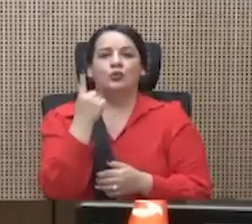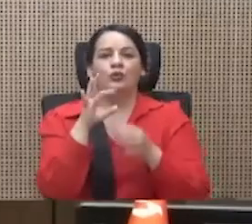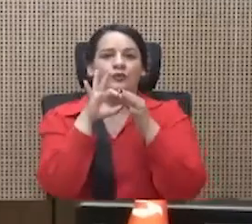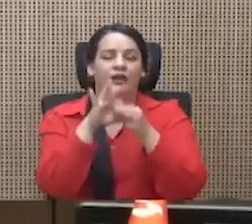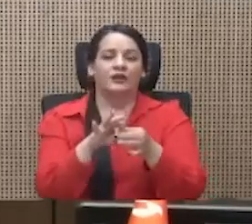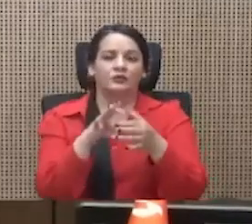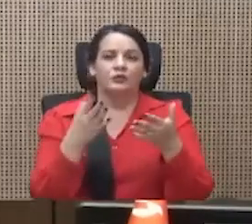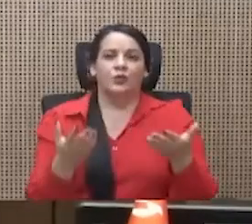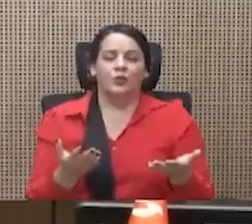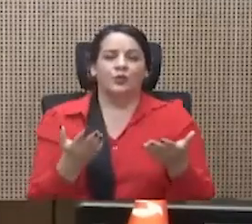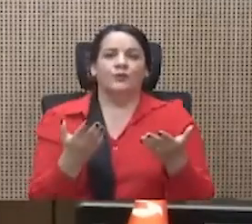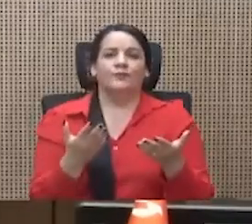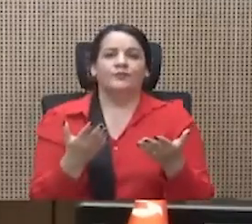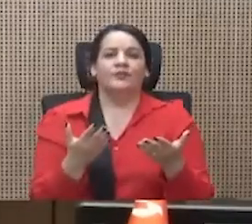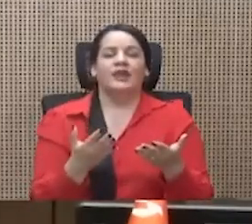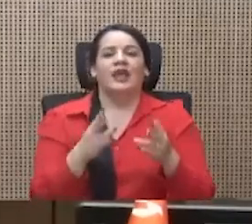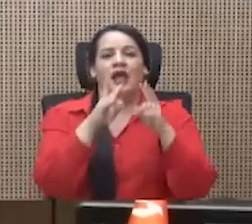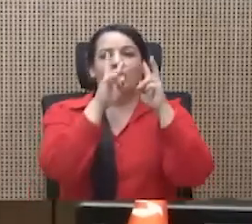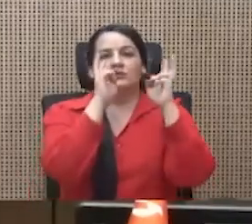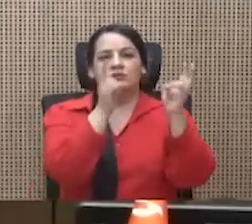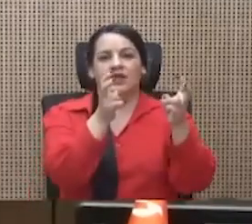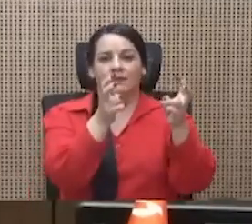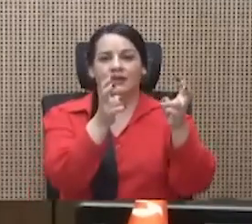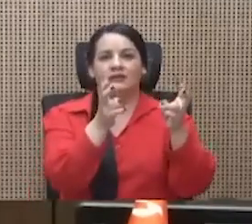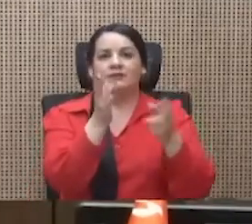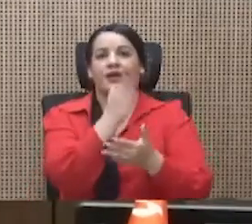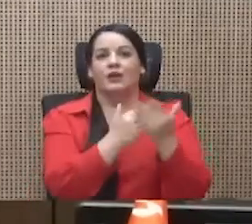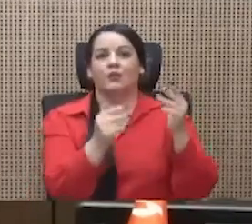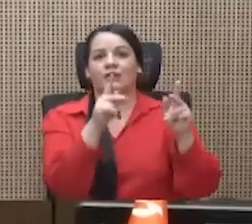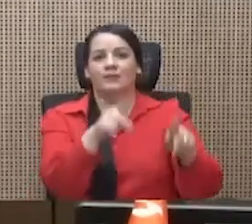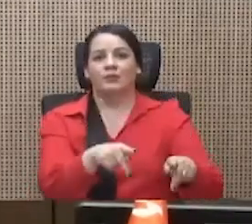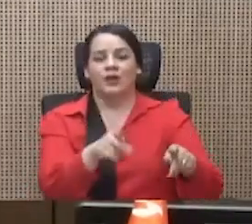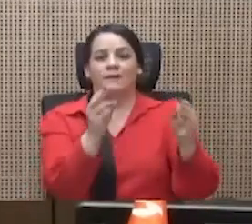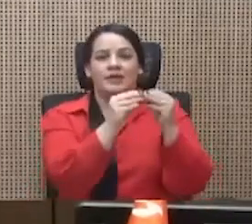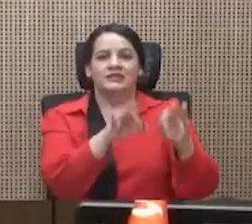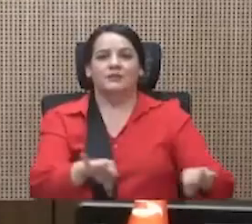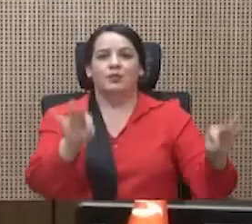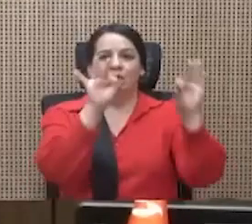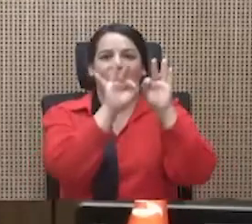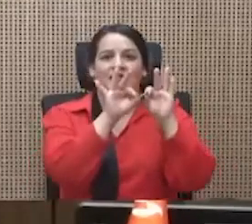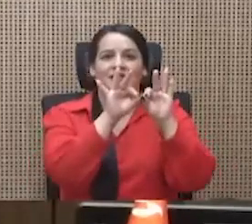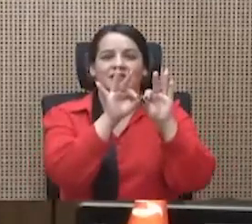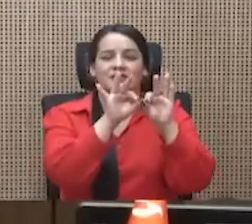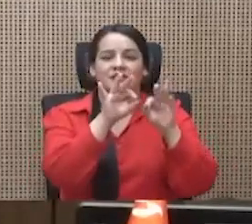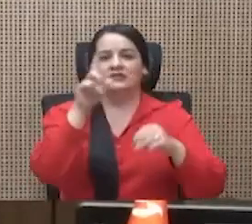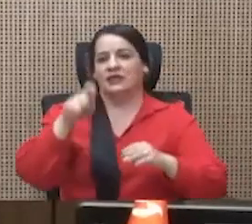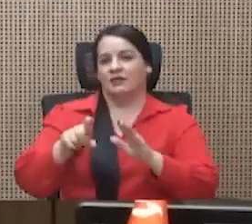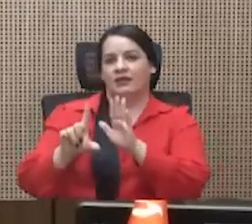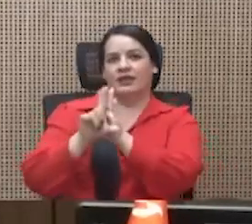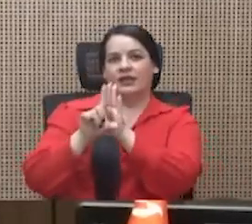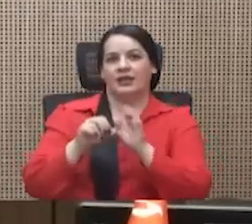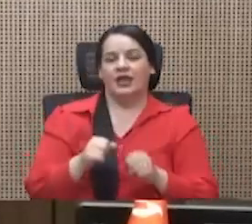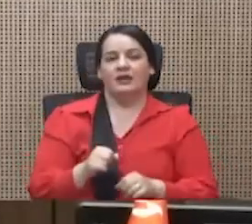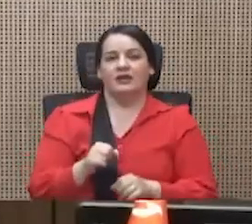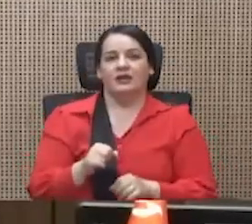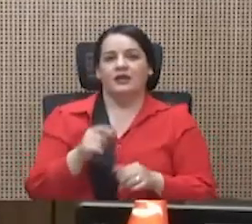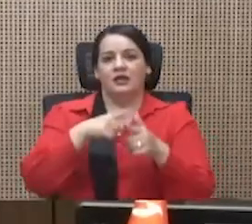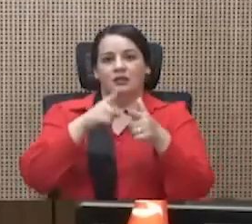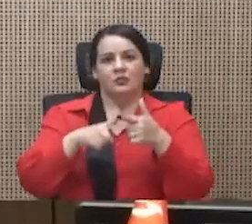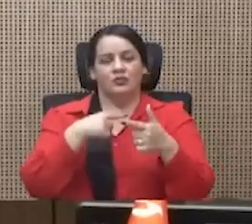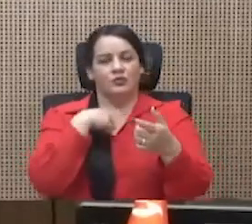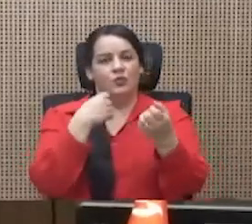sobre los temas que para algunas personas son los más importantes es que se debe legislar y entonces eh